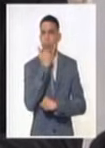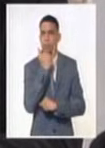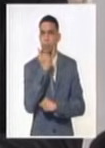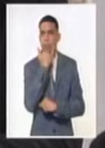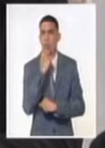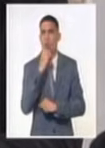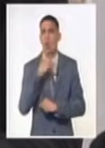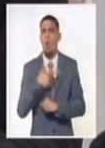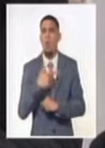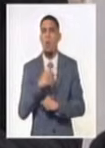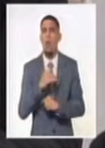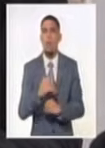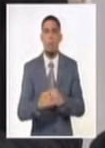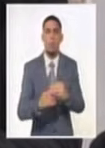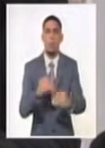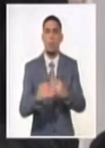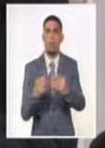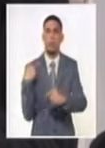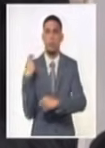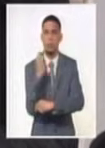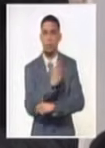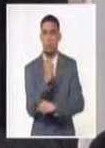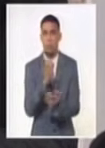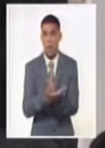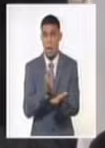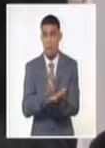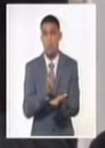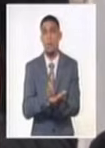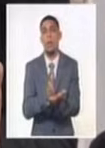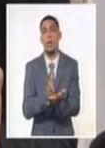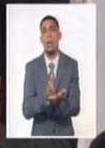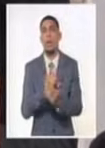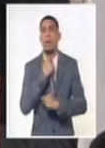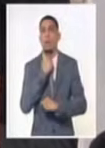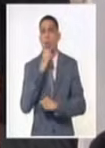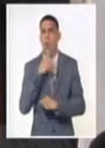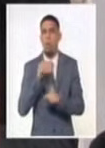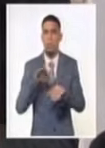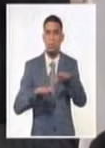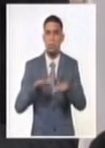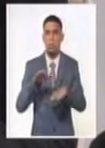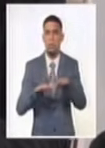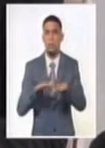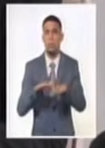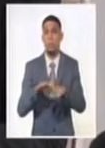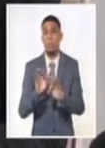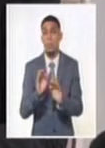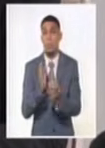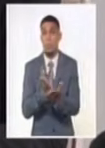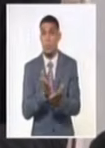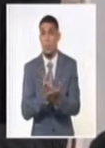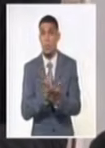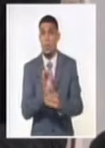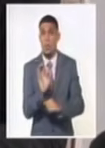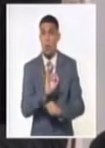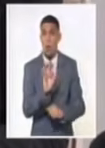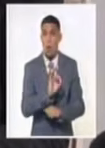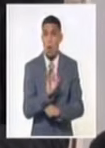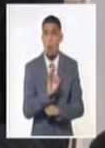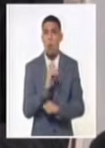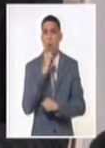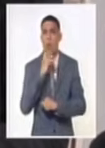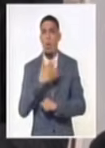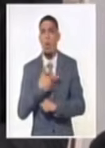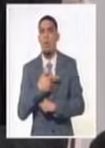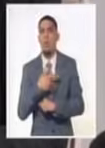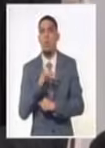enseñanza. En otras palabras, mantener un equilibrio entre el rigor de la enseñanza y la necesaria descentralización, la